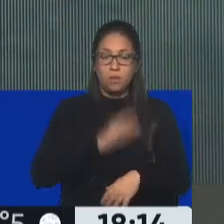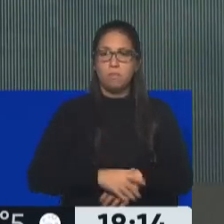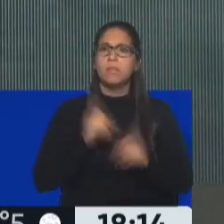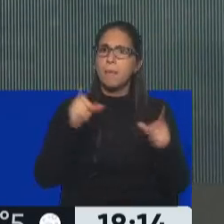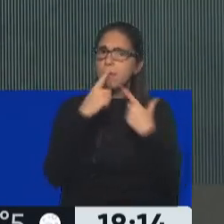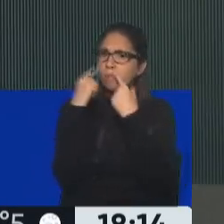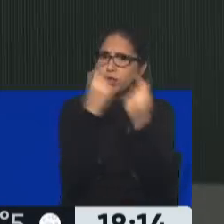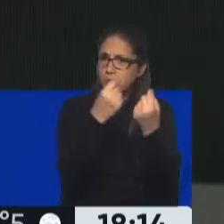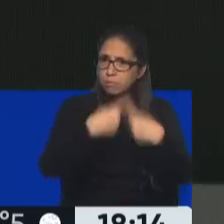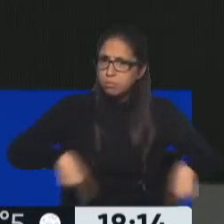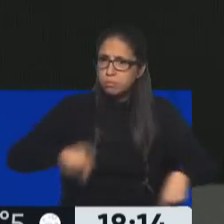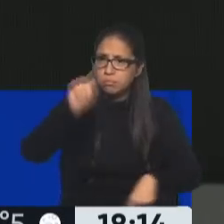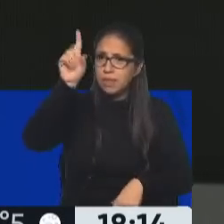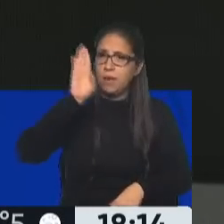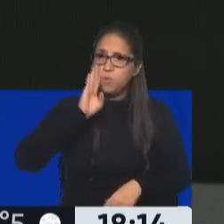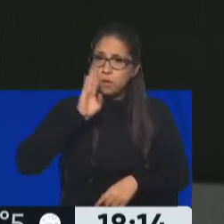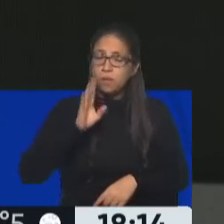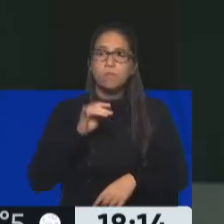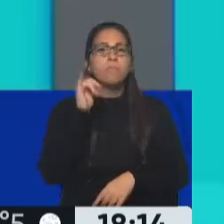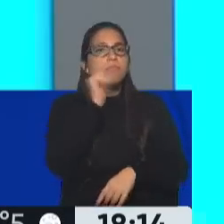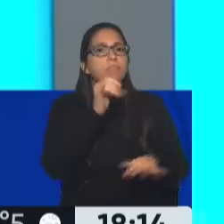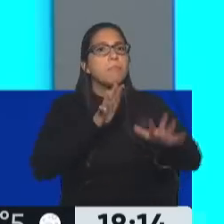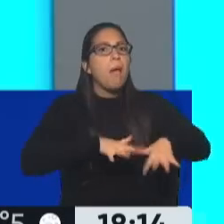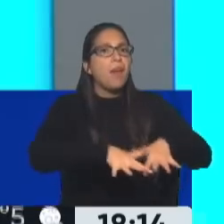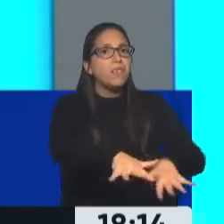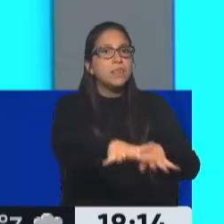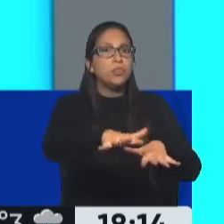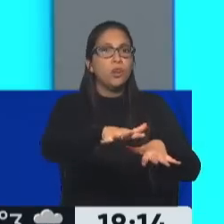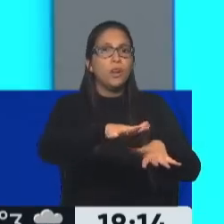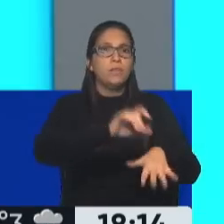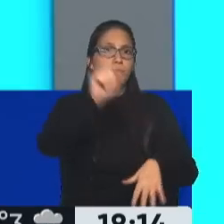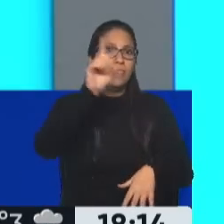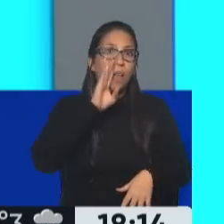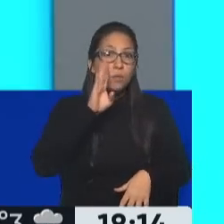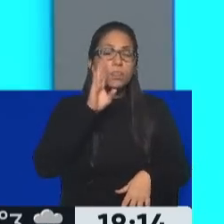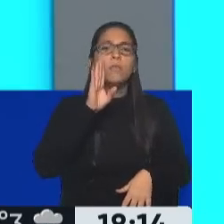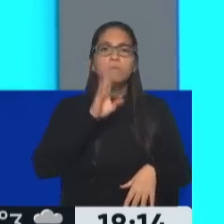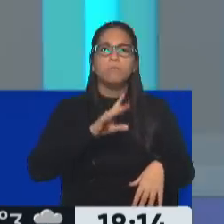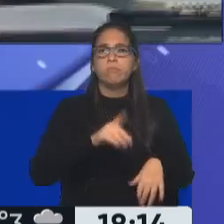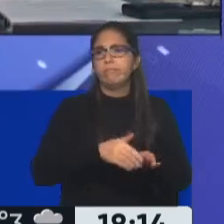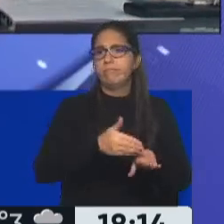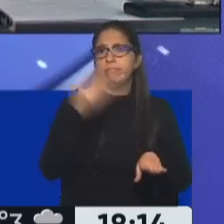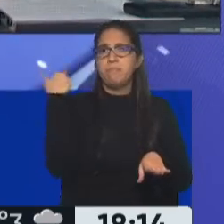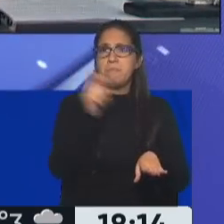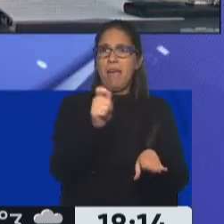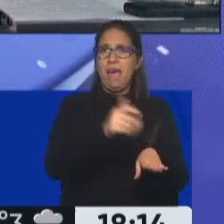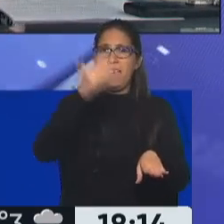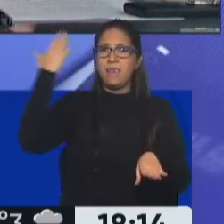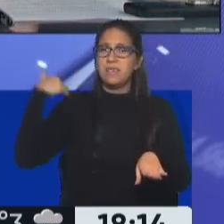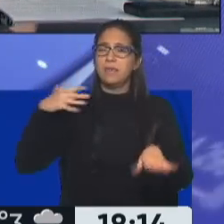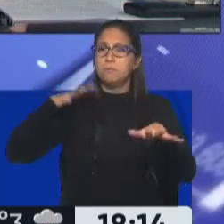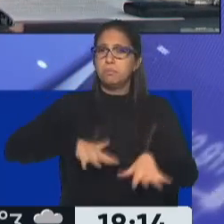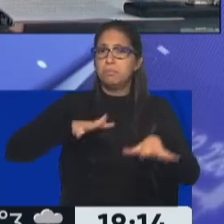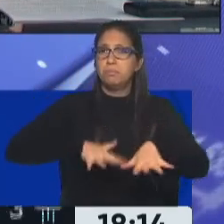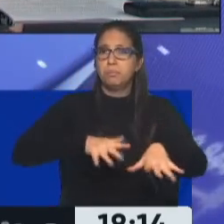también. Exacto, Leticia, sí, Pablo, sí, hubo manifestaciones que también hay que decir que se han mantenido durante estos meses, sobre todo, bueno,